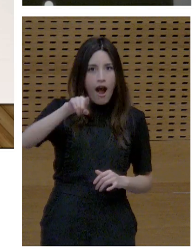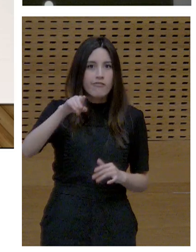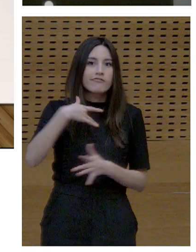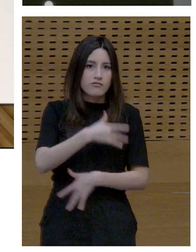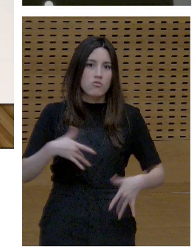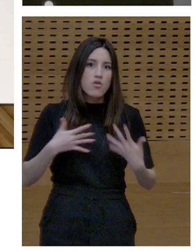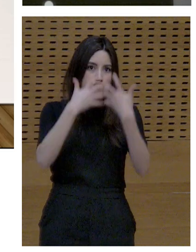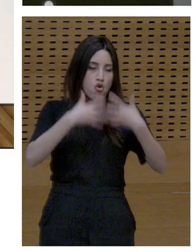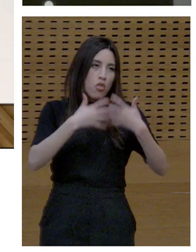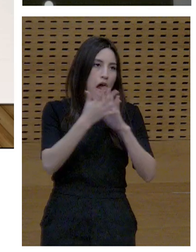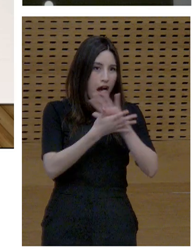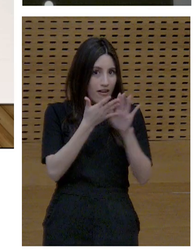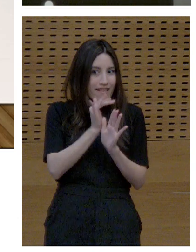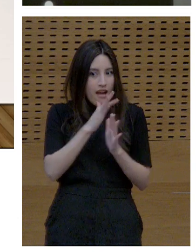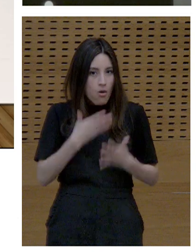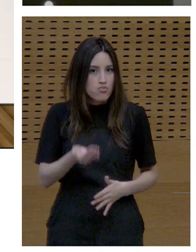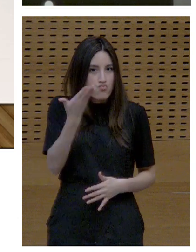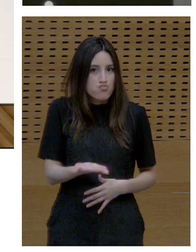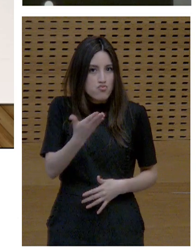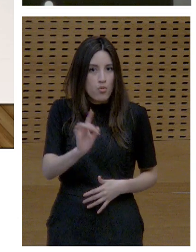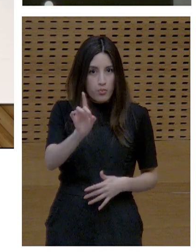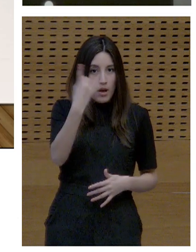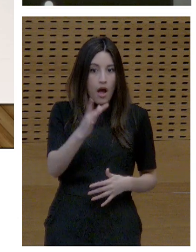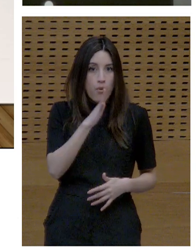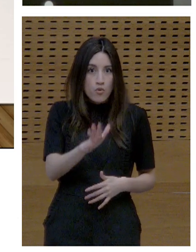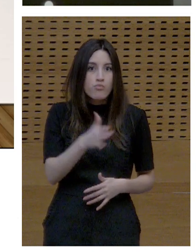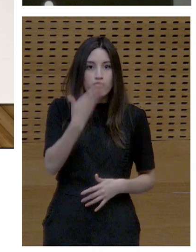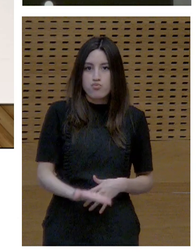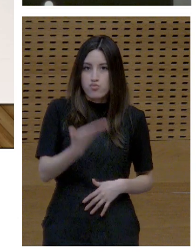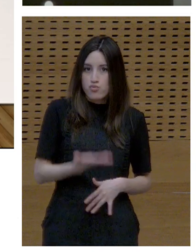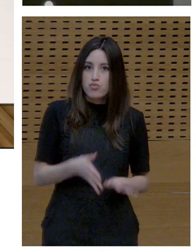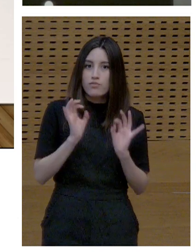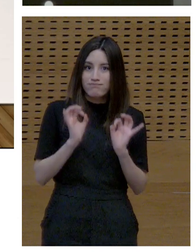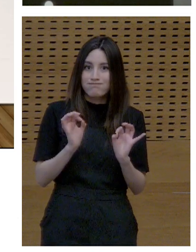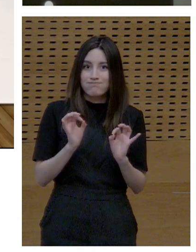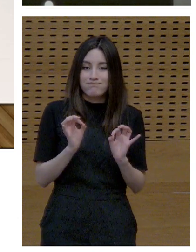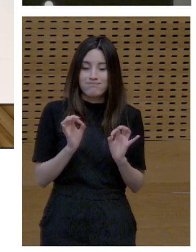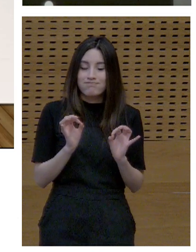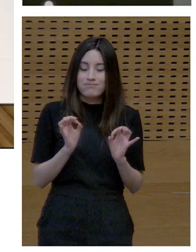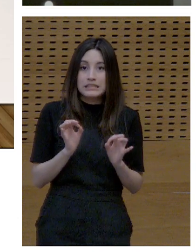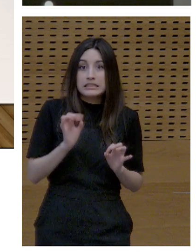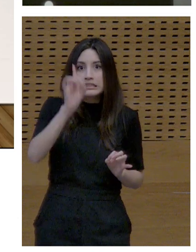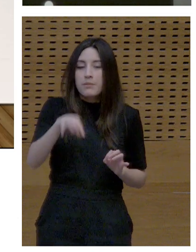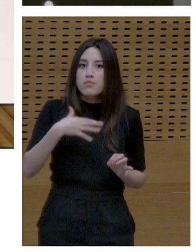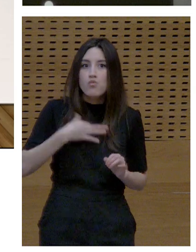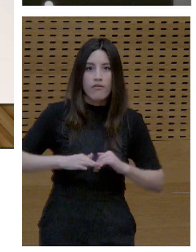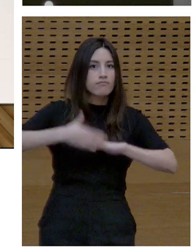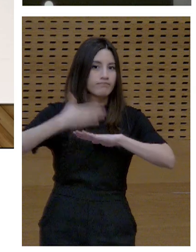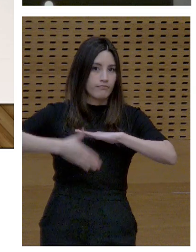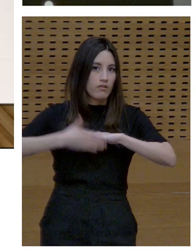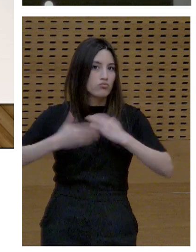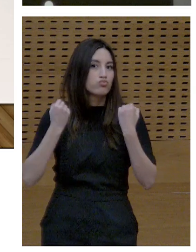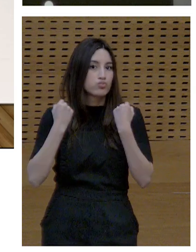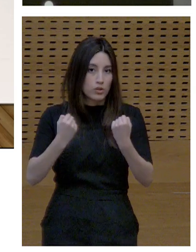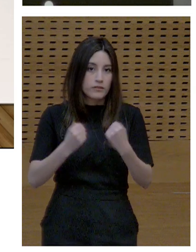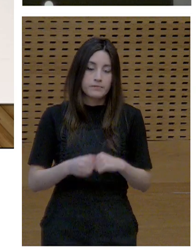ahora cada vez se les da más importancia, porque realmente son muy importantes y pueden llegar a ser muy limitantes.